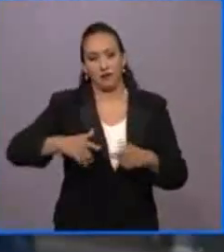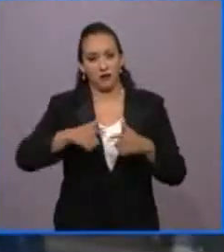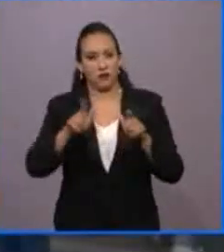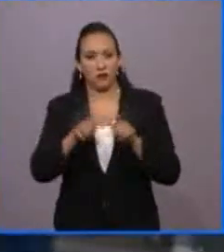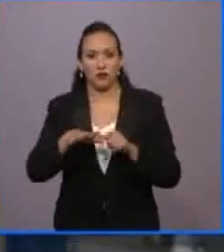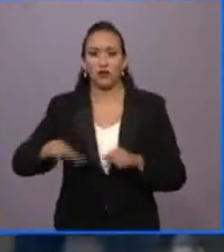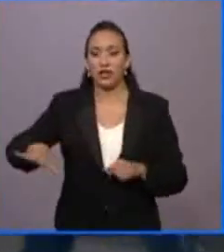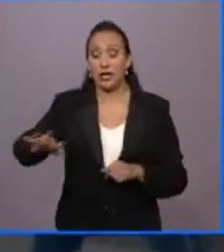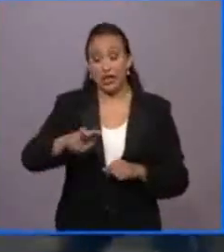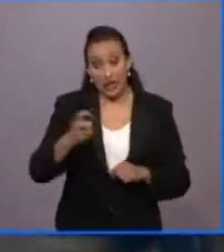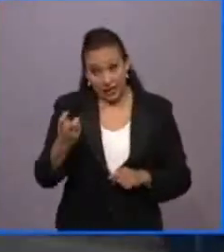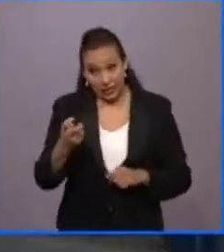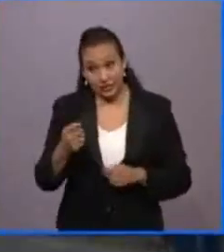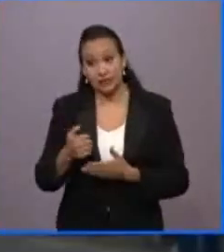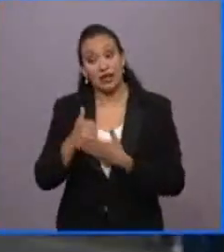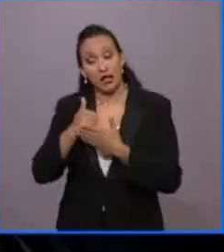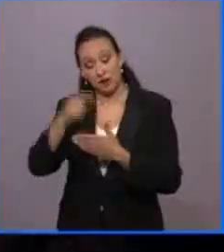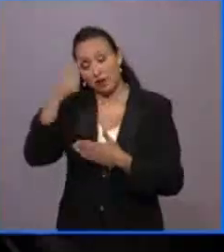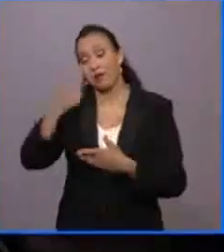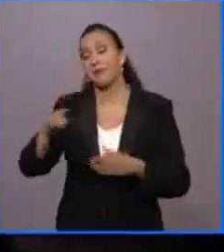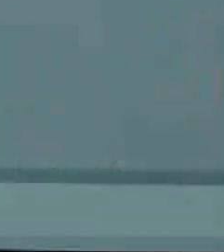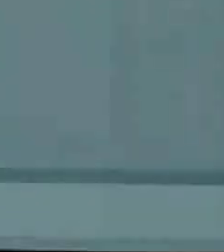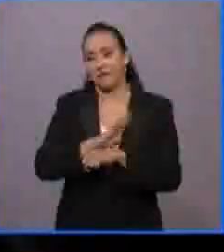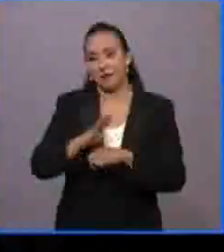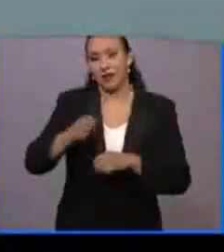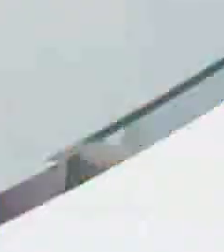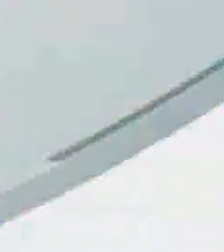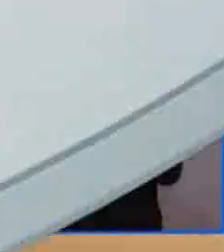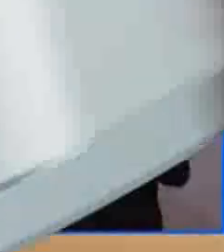bien constitucional público.